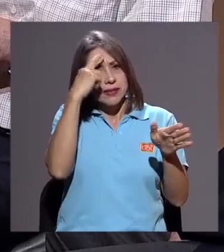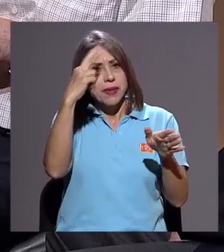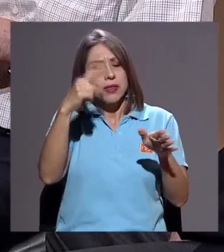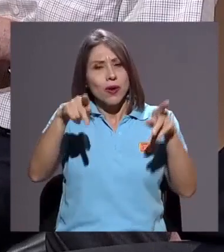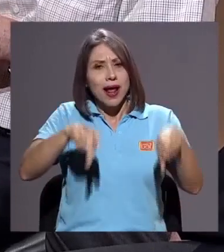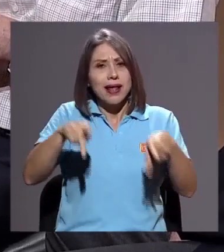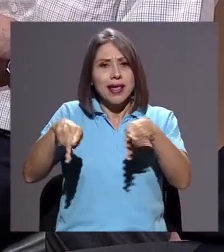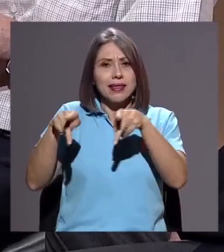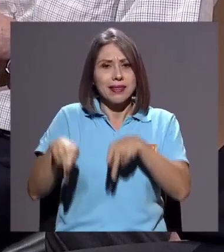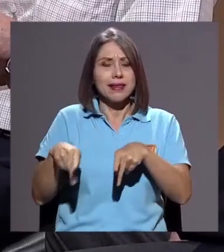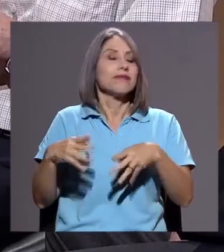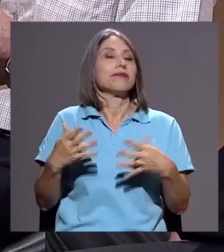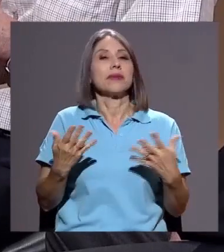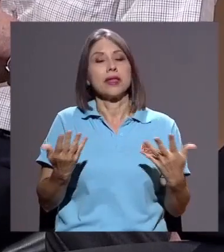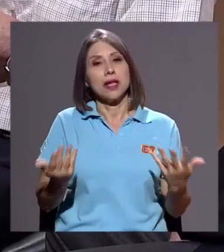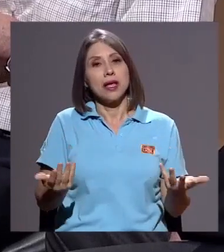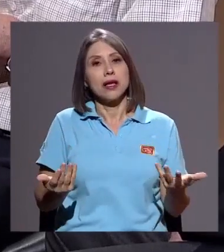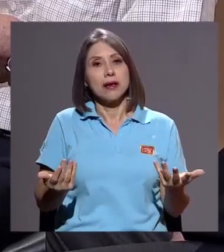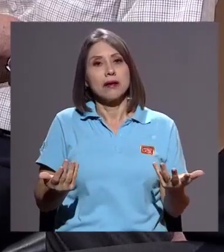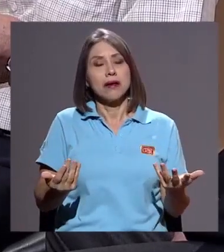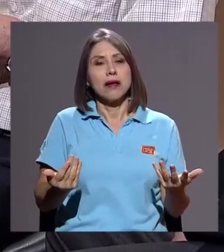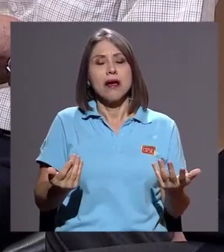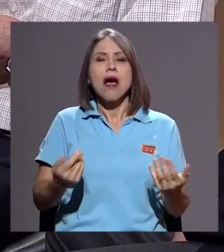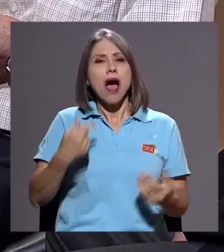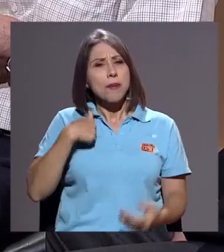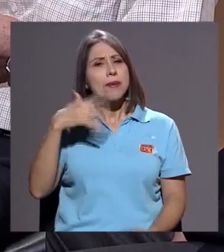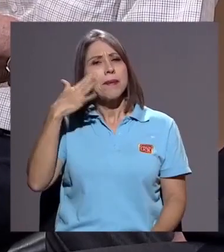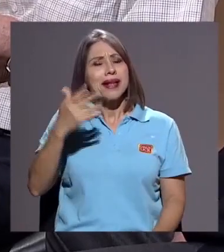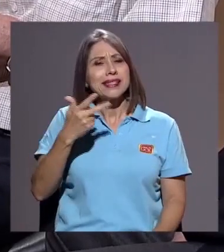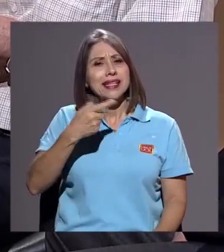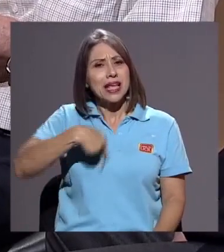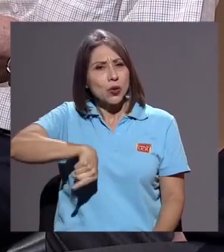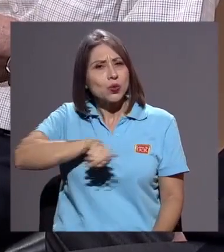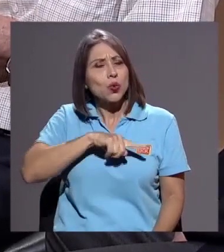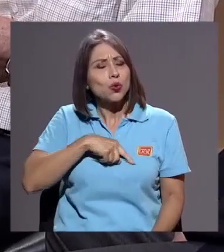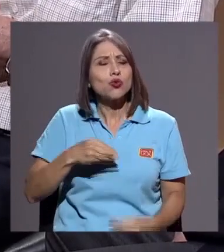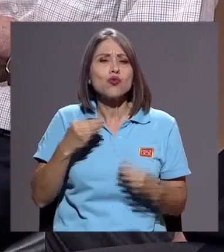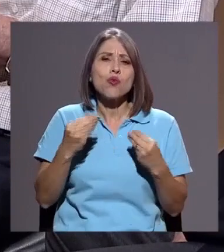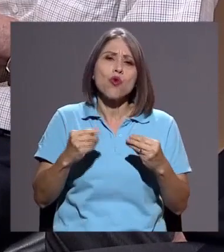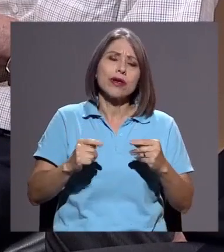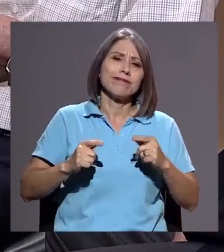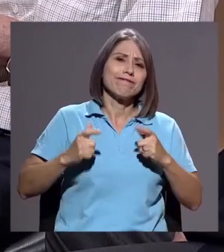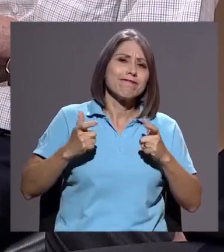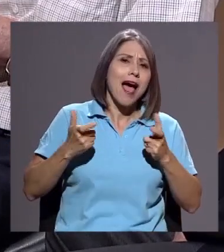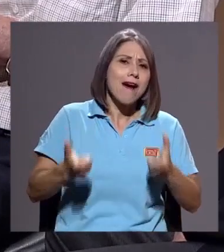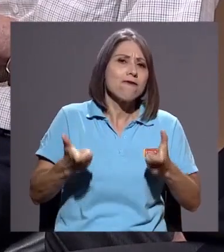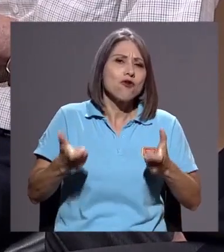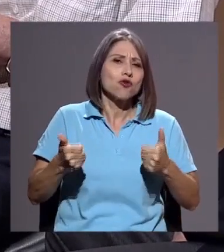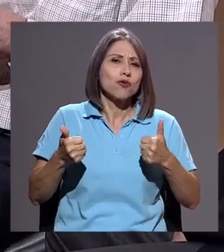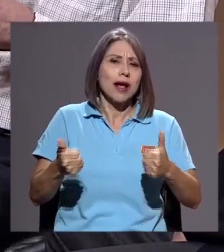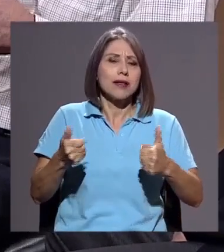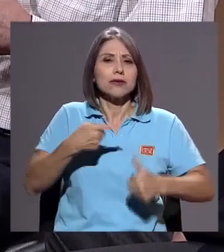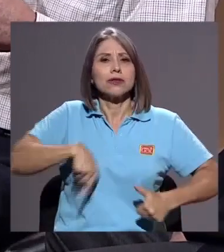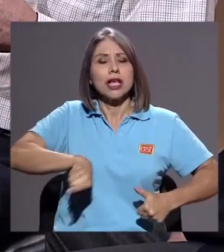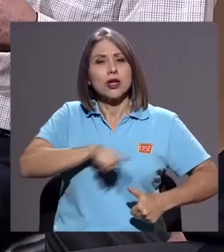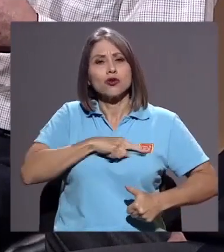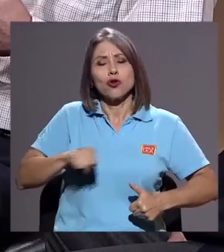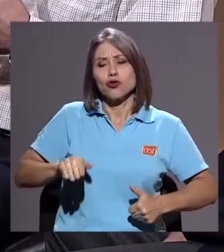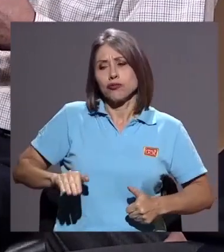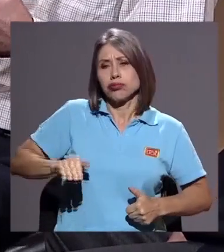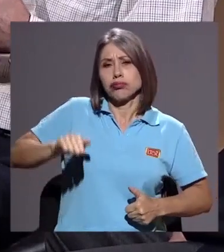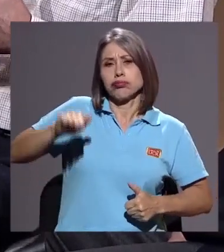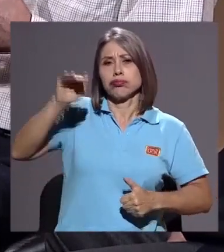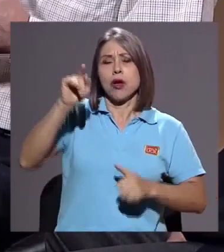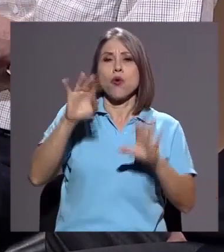gente. Entonces, a mí me parece que fuimos muy afortunados, ¿verdad?, de crecer en un entorno donde